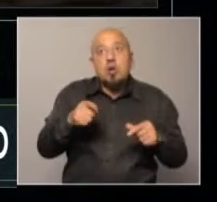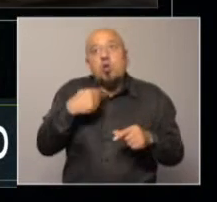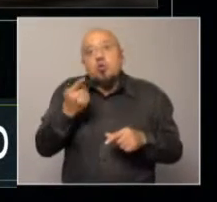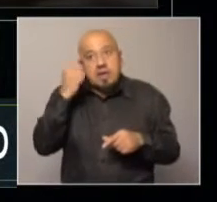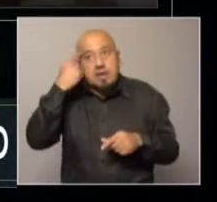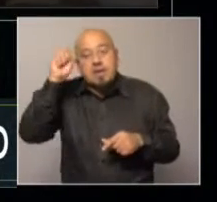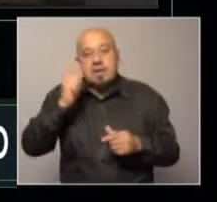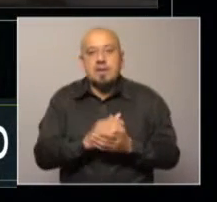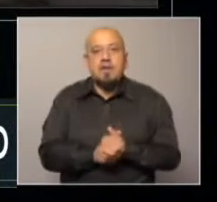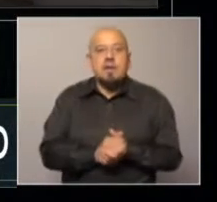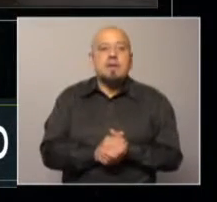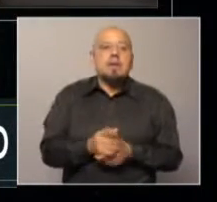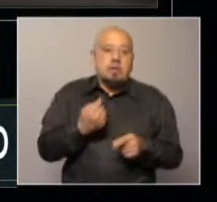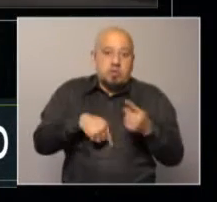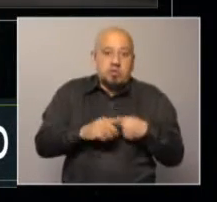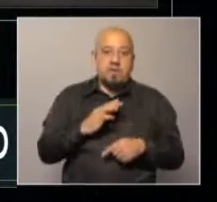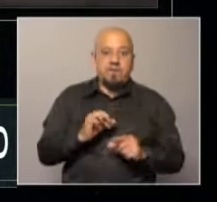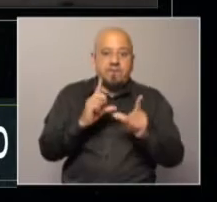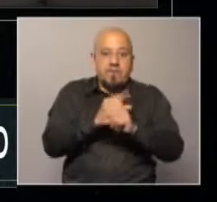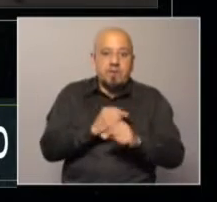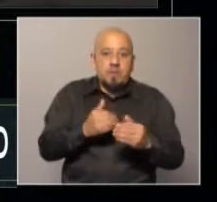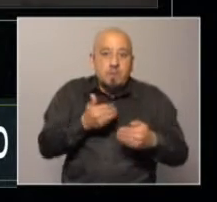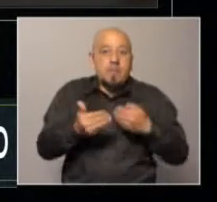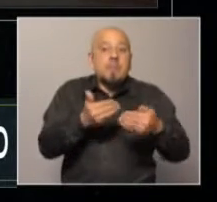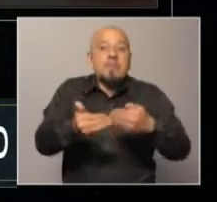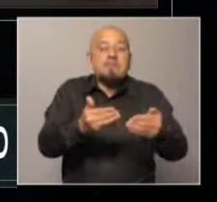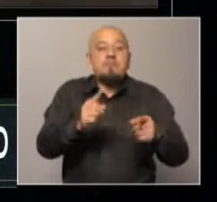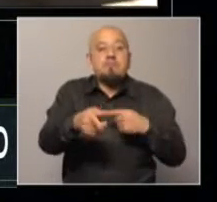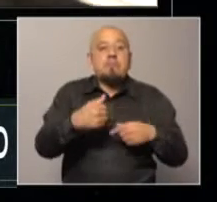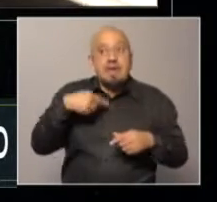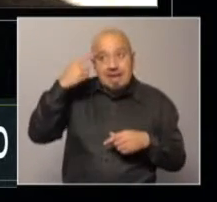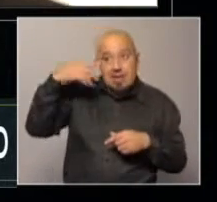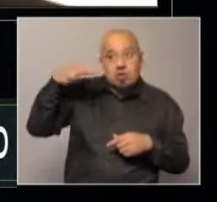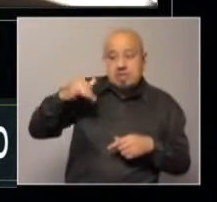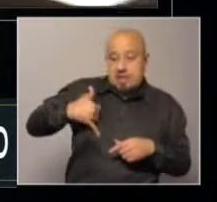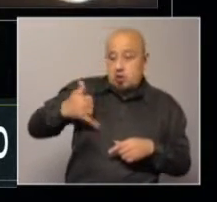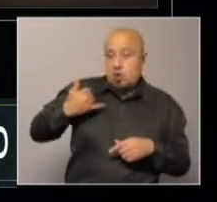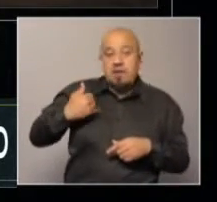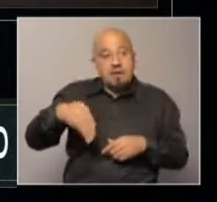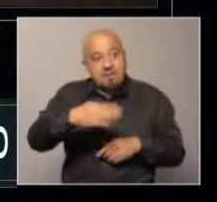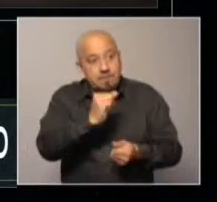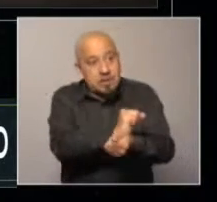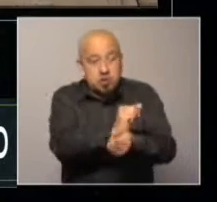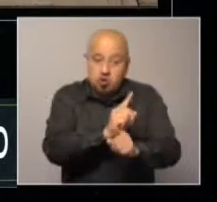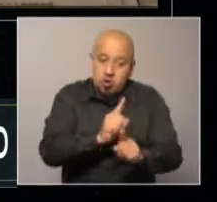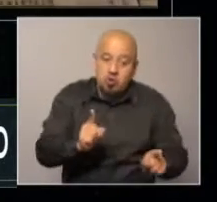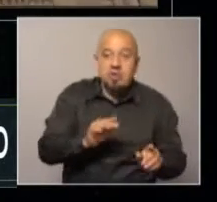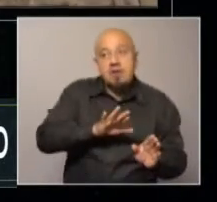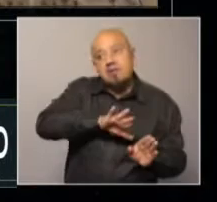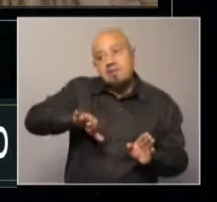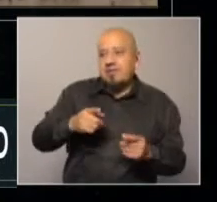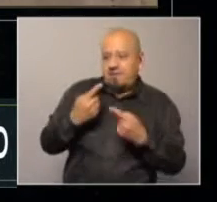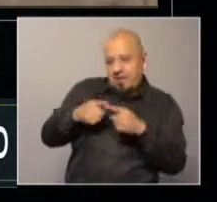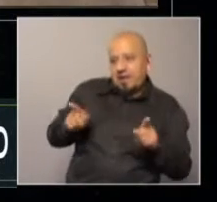O sea, terminaban el proceso. Terminaban el proceso y el adolescente iba hacia una medida no privativa que tenía que ver con un seguimiento de un equipo